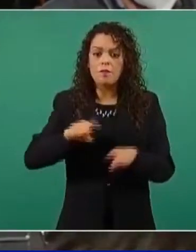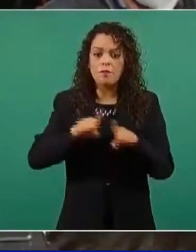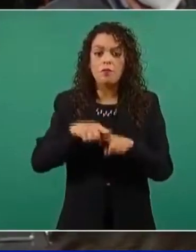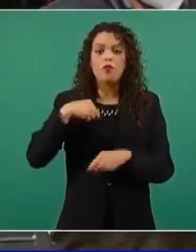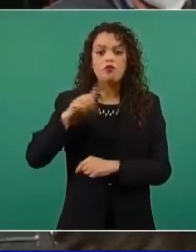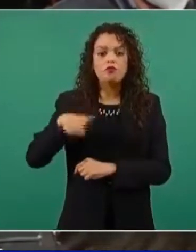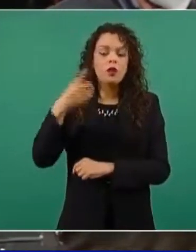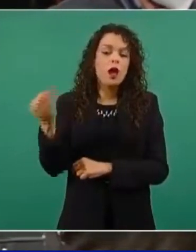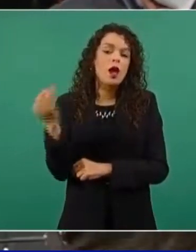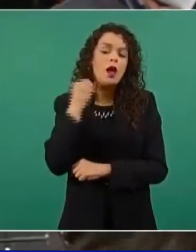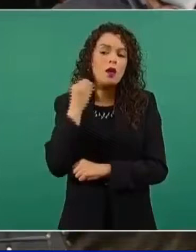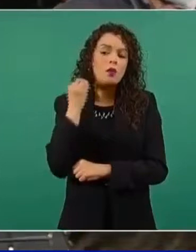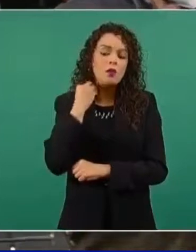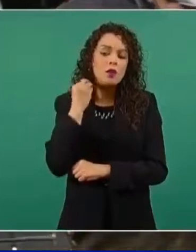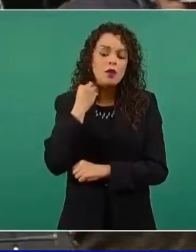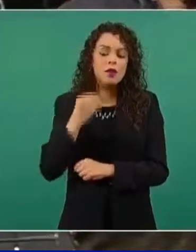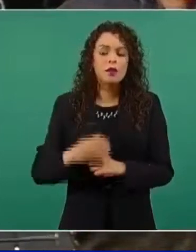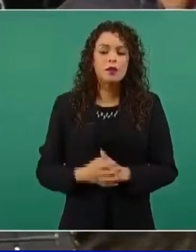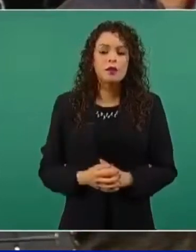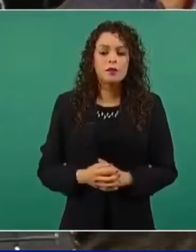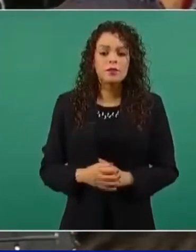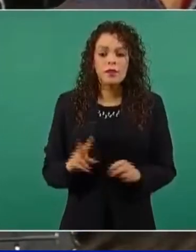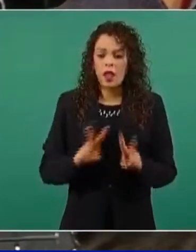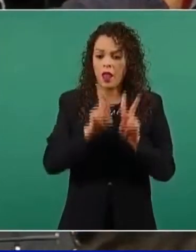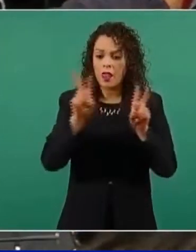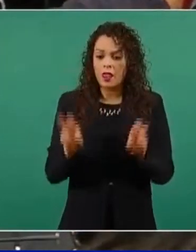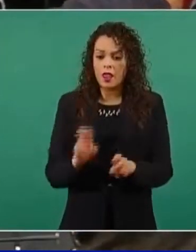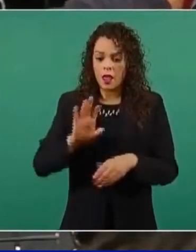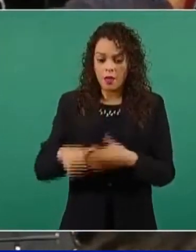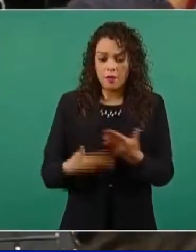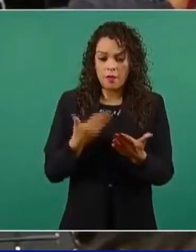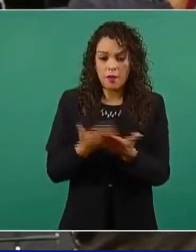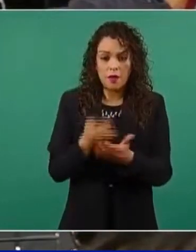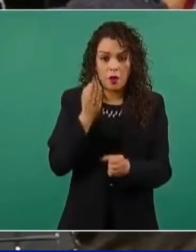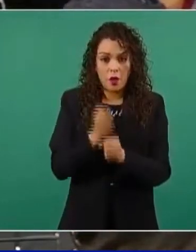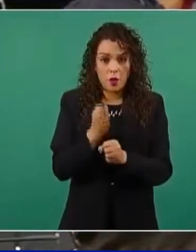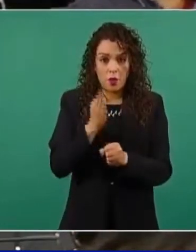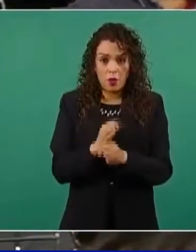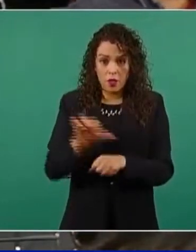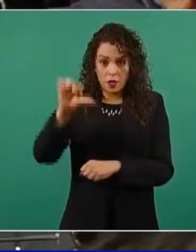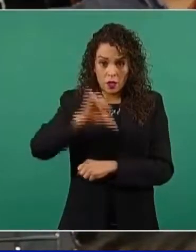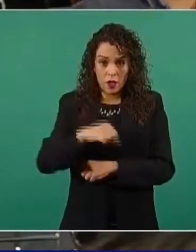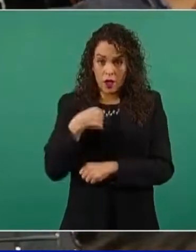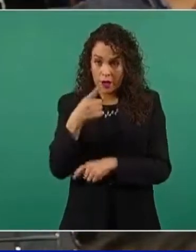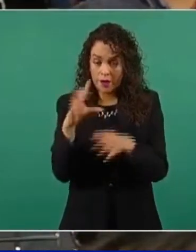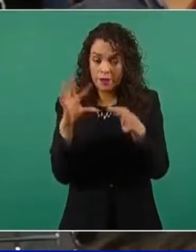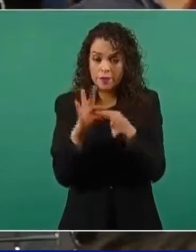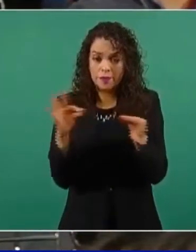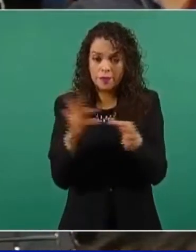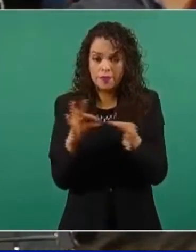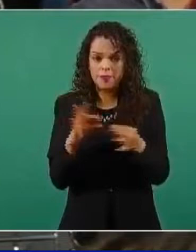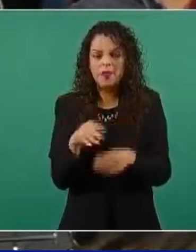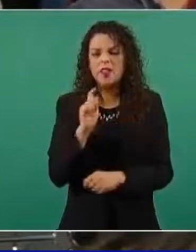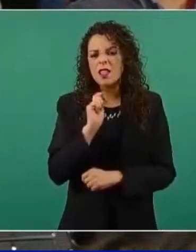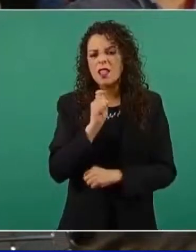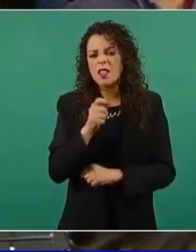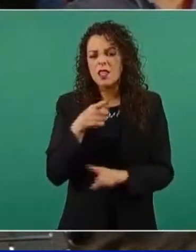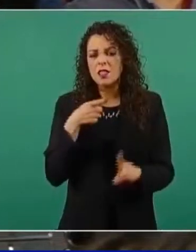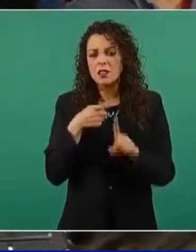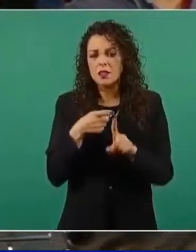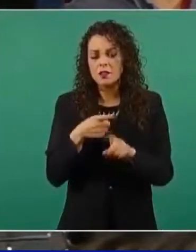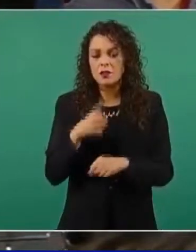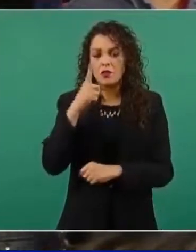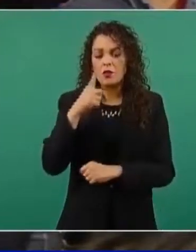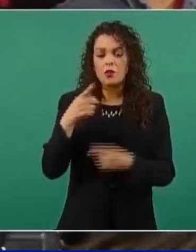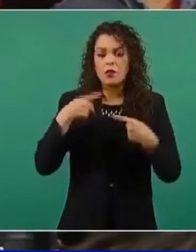litigante. El tema que voy a plantearle el día de hoy, el tema que quiero comentarle, tiene que ver con un anciano